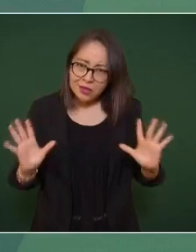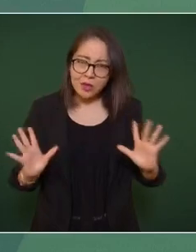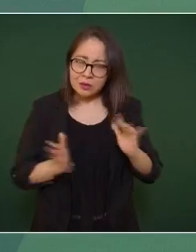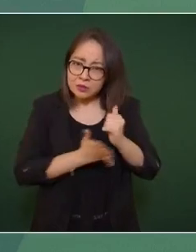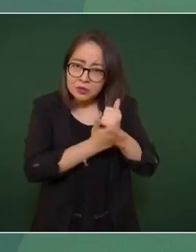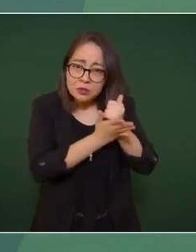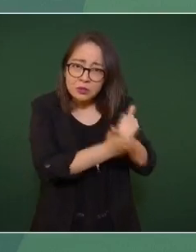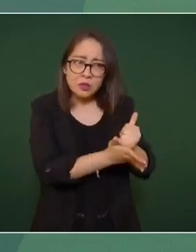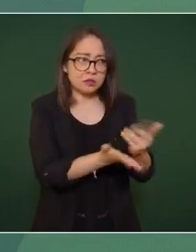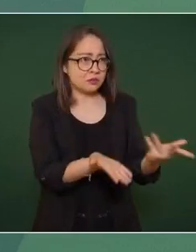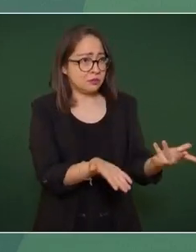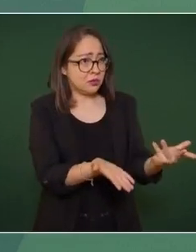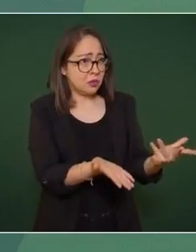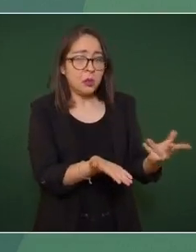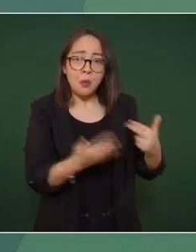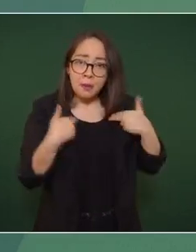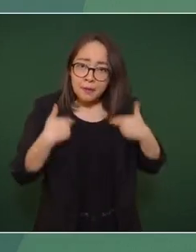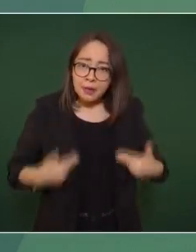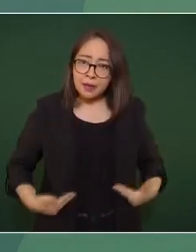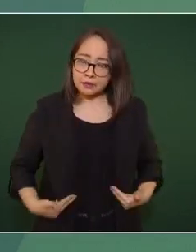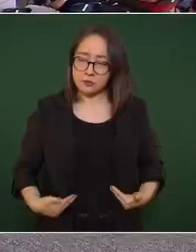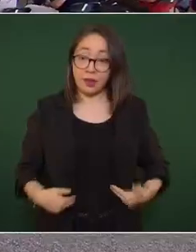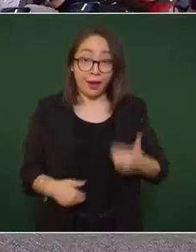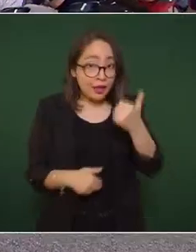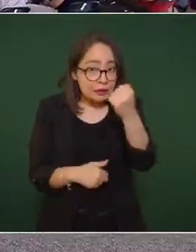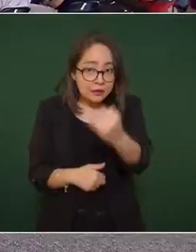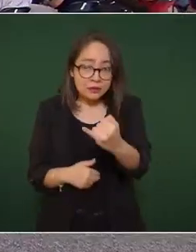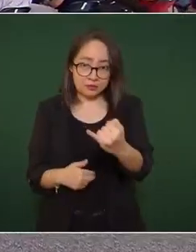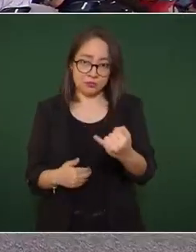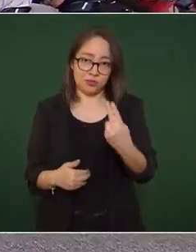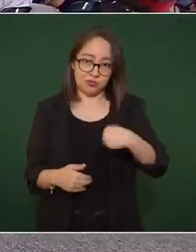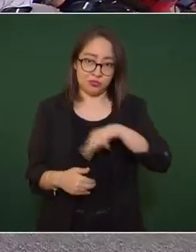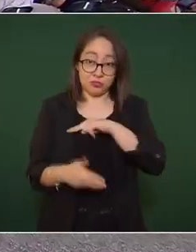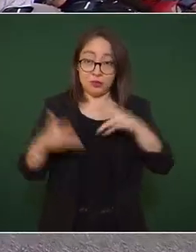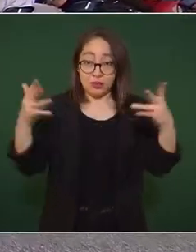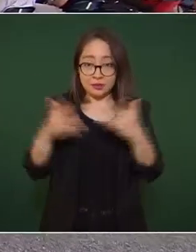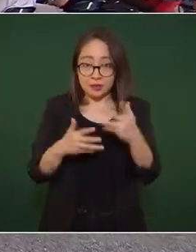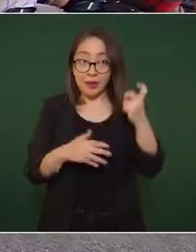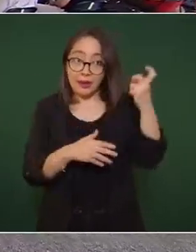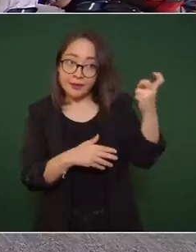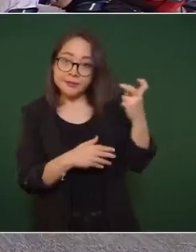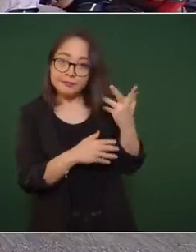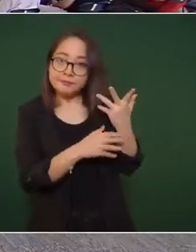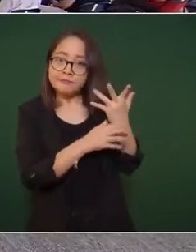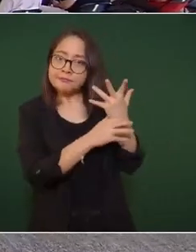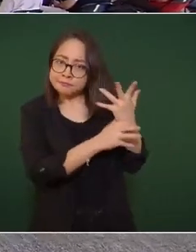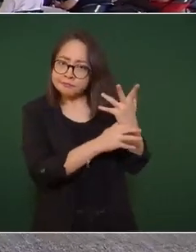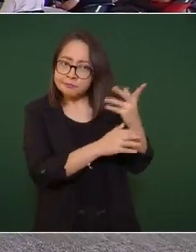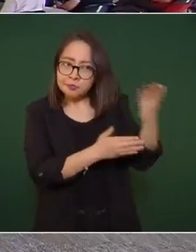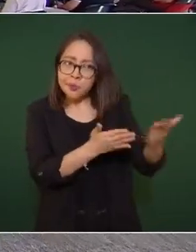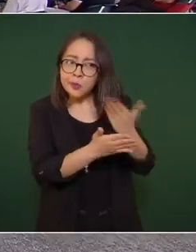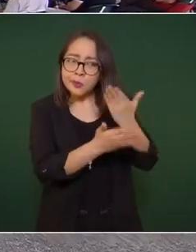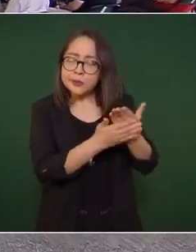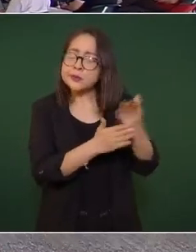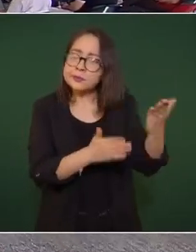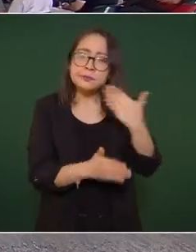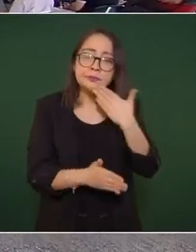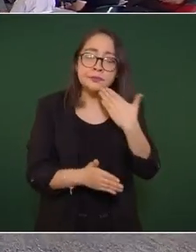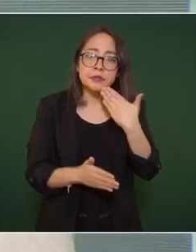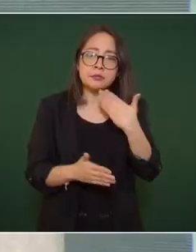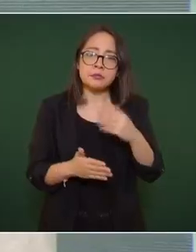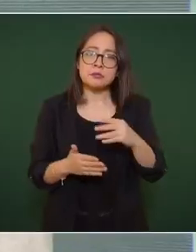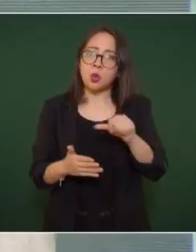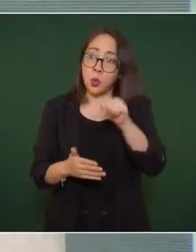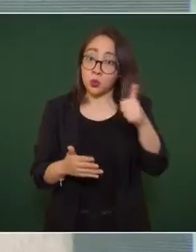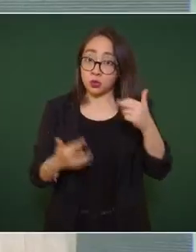Entonces, así estamos actuando. Él planteó eso y con el embajador Ken